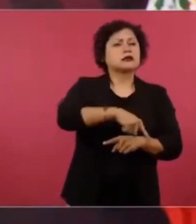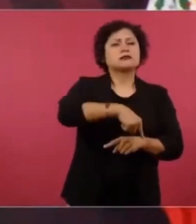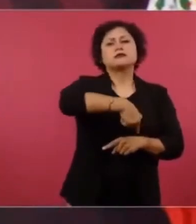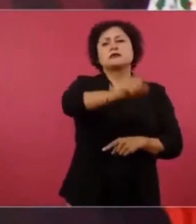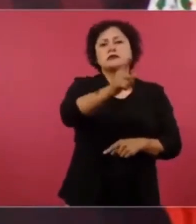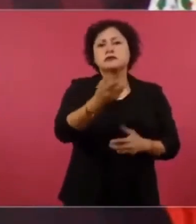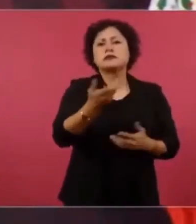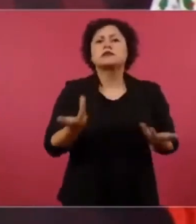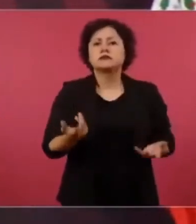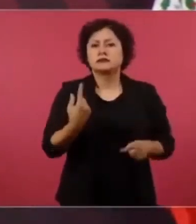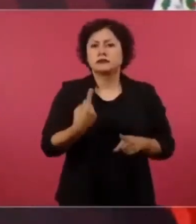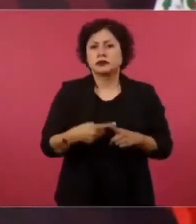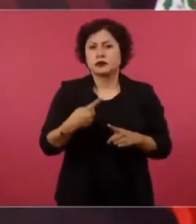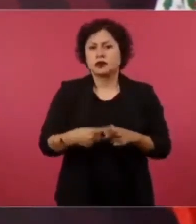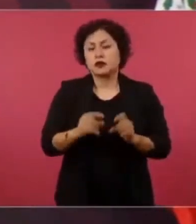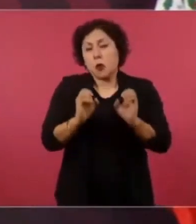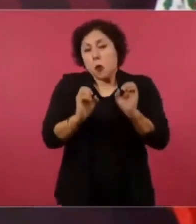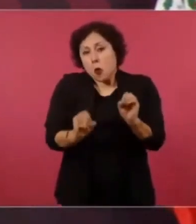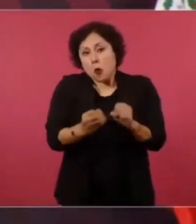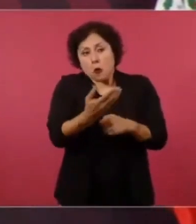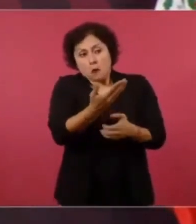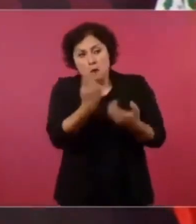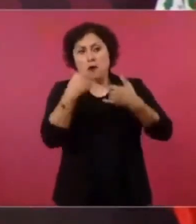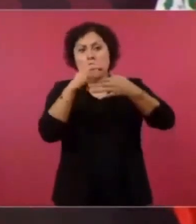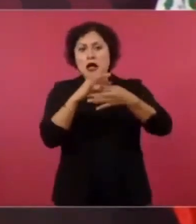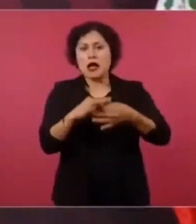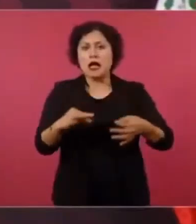¿Cómo fue ascendiendo